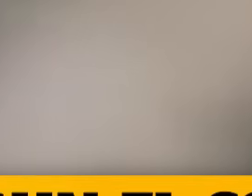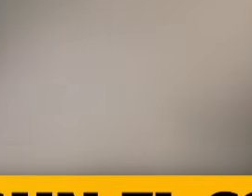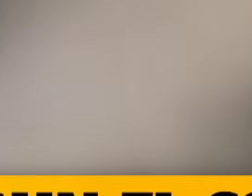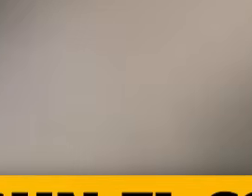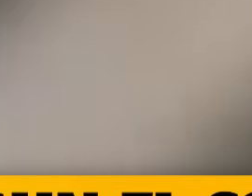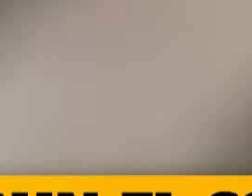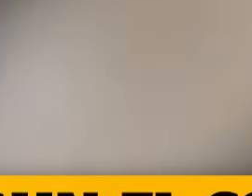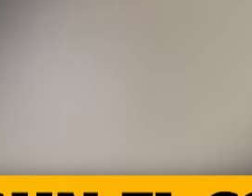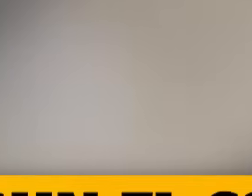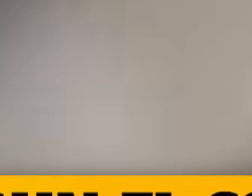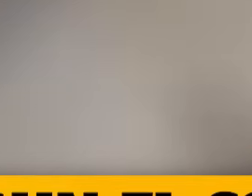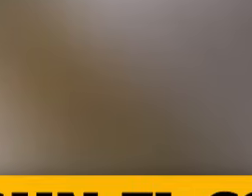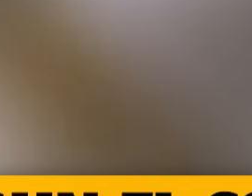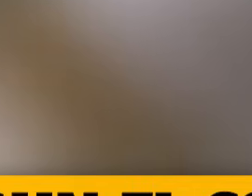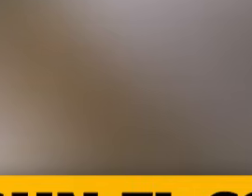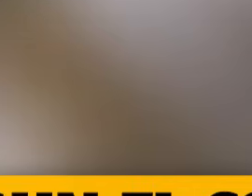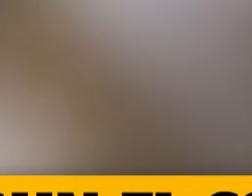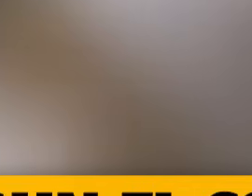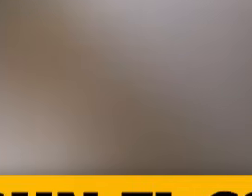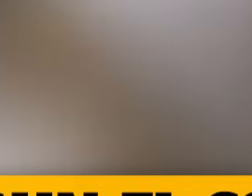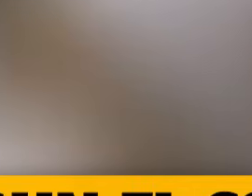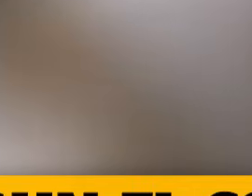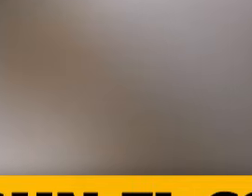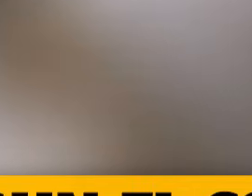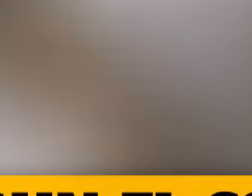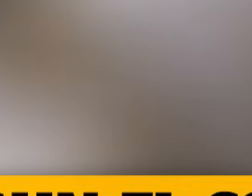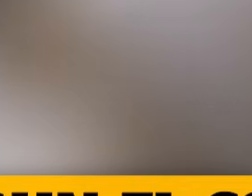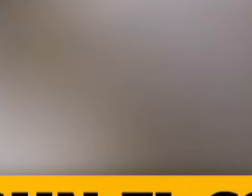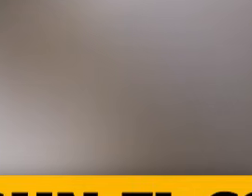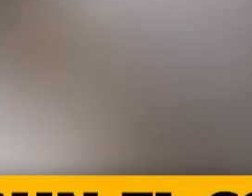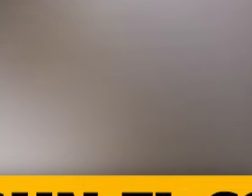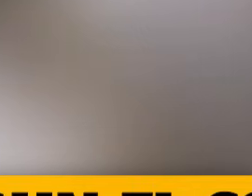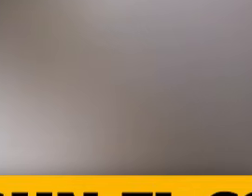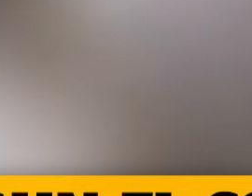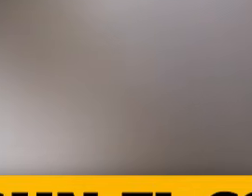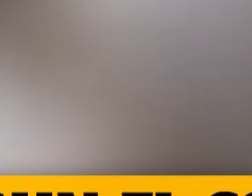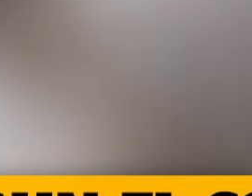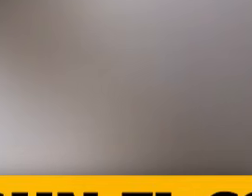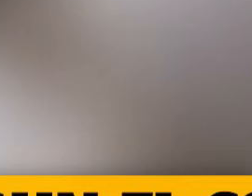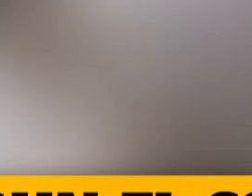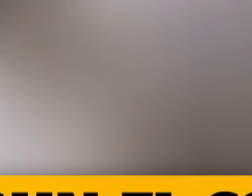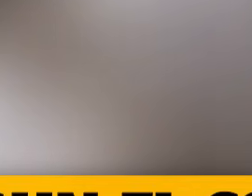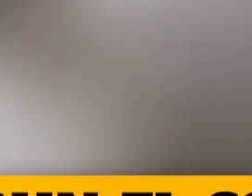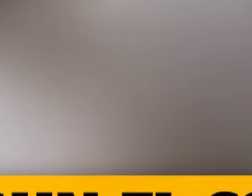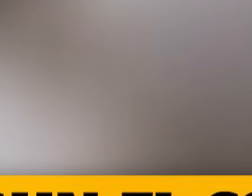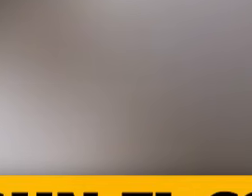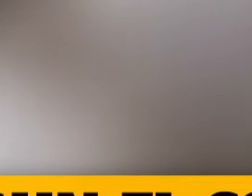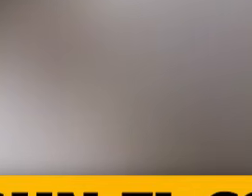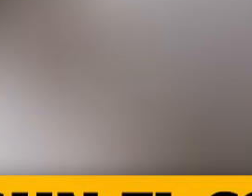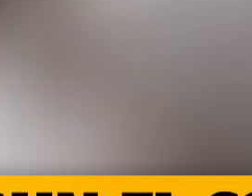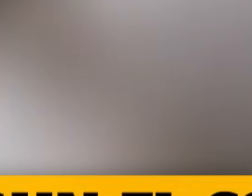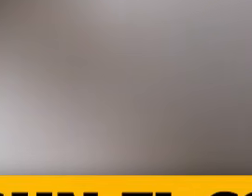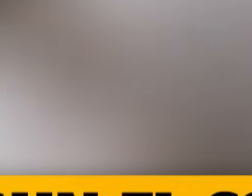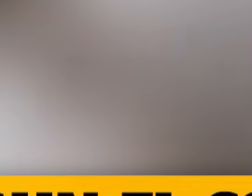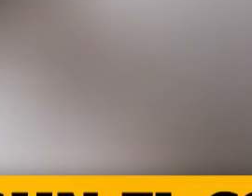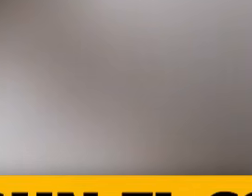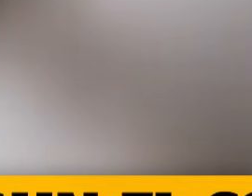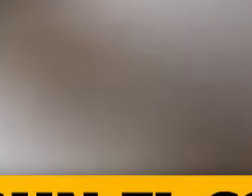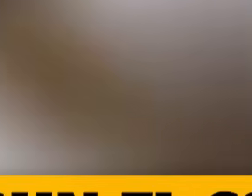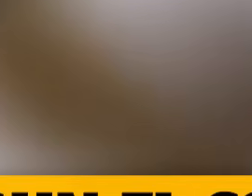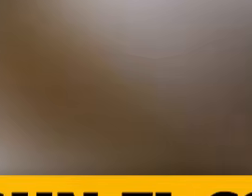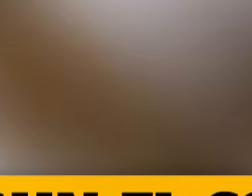ley para este tipo de personas, con una multa de 6,000 a 10,000 pesos para el que tire basura en las